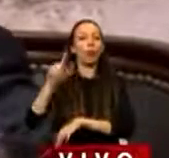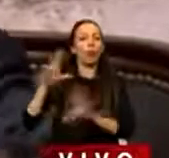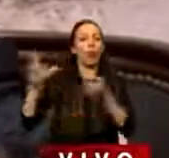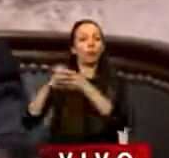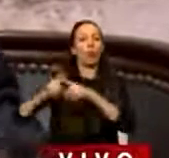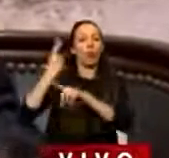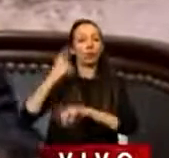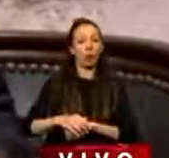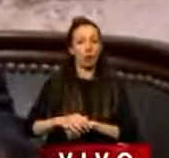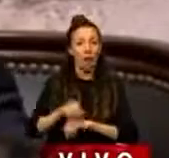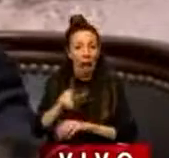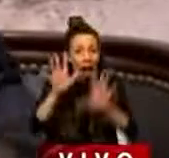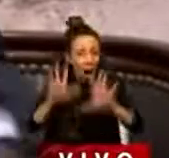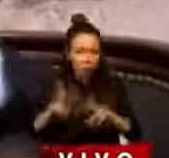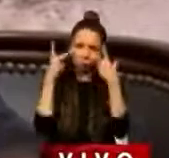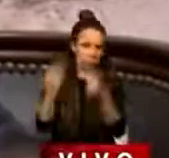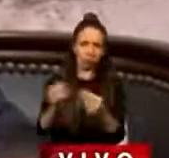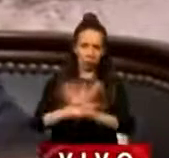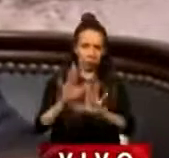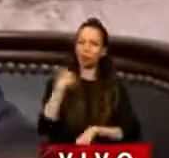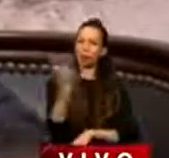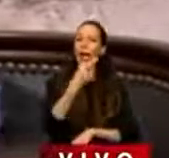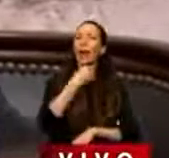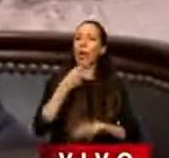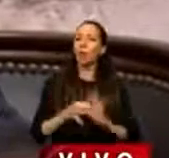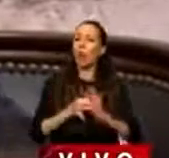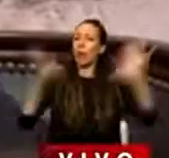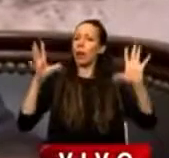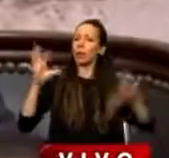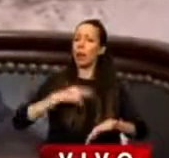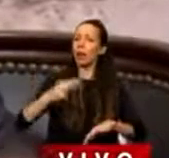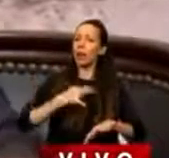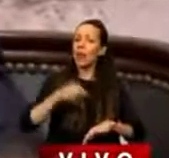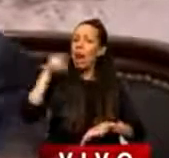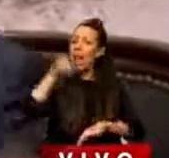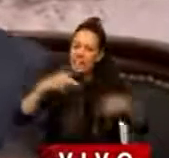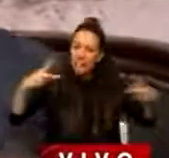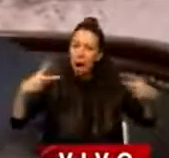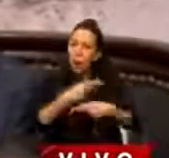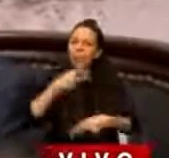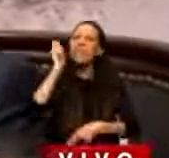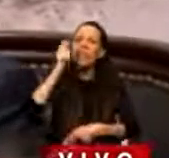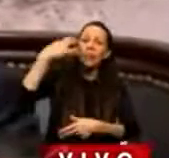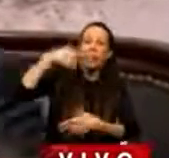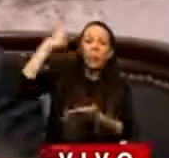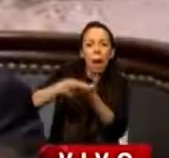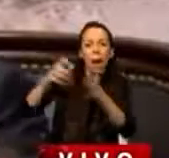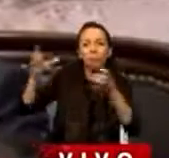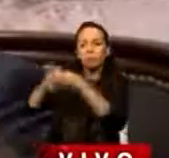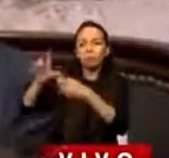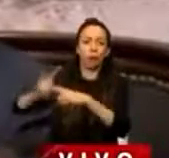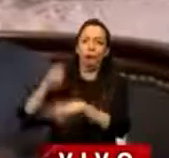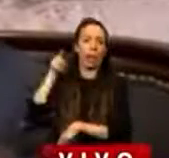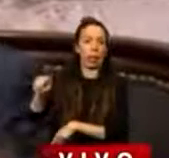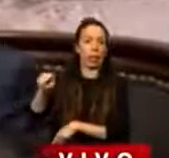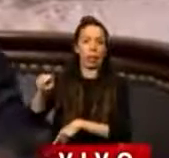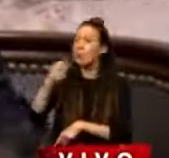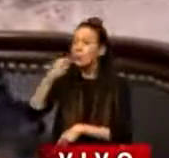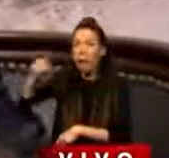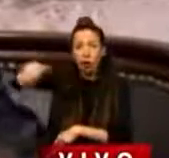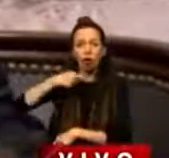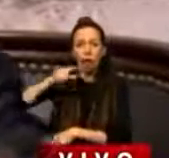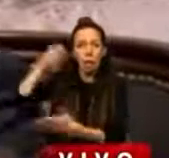inadmisible. Nosotros queremos vivir en libertad y este ajuste lo tiene que pagar la casta política y si no lo paga la casta política, que